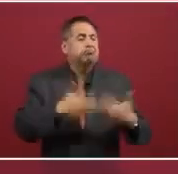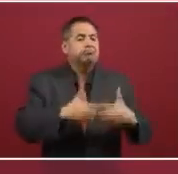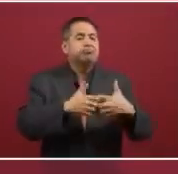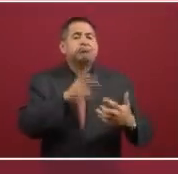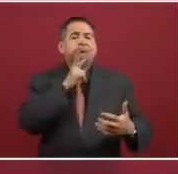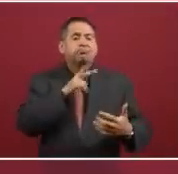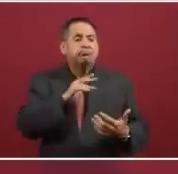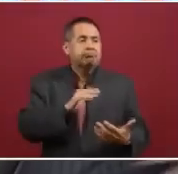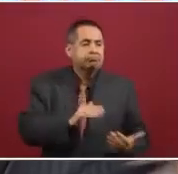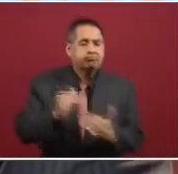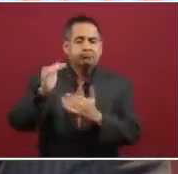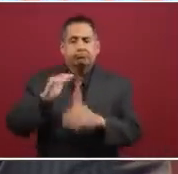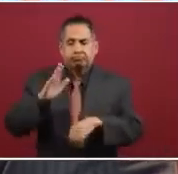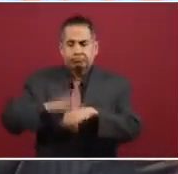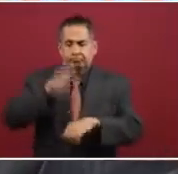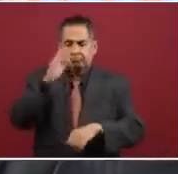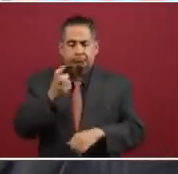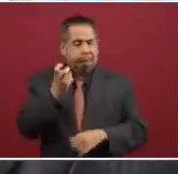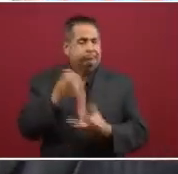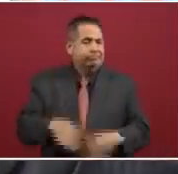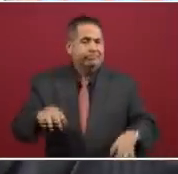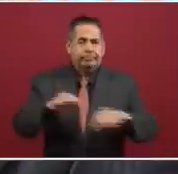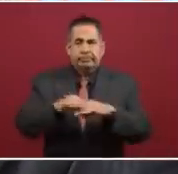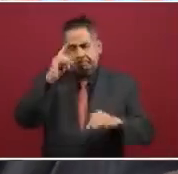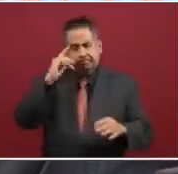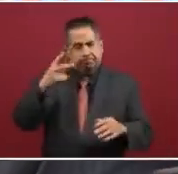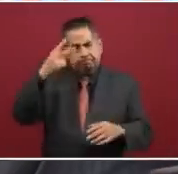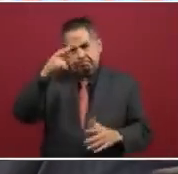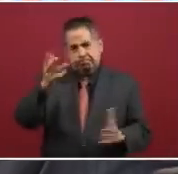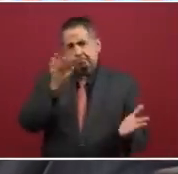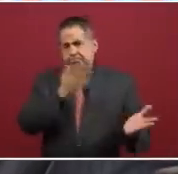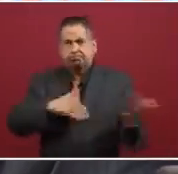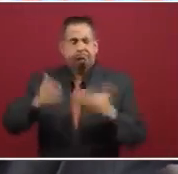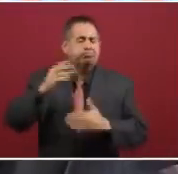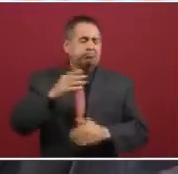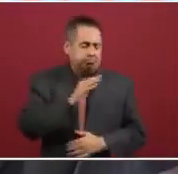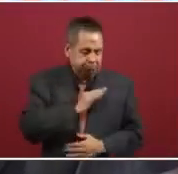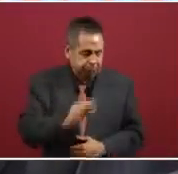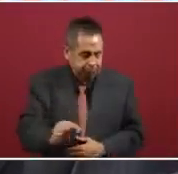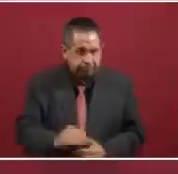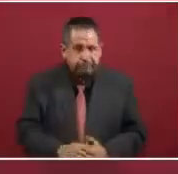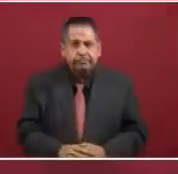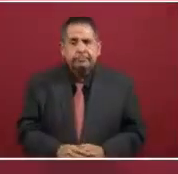país, factor clave para el desarrollo de México.